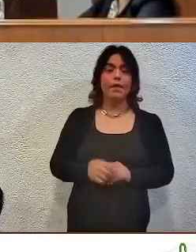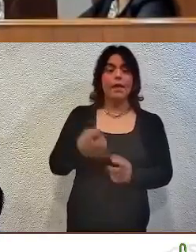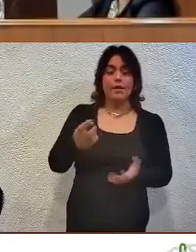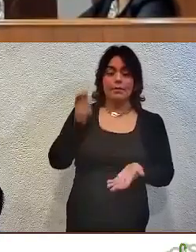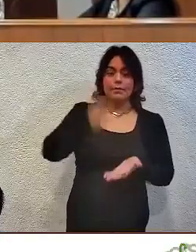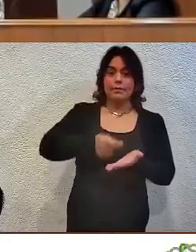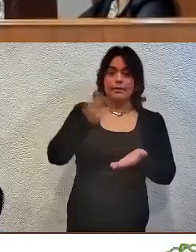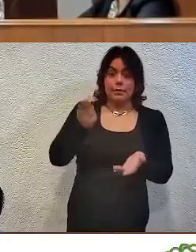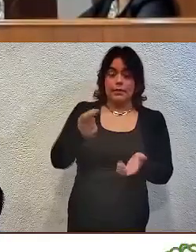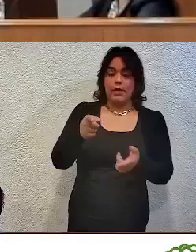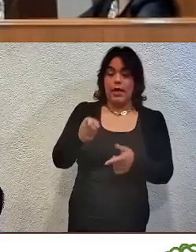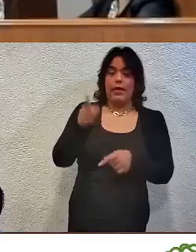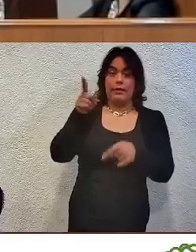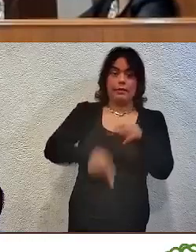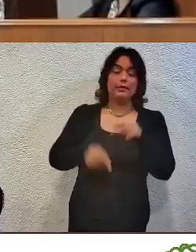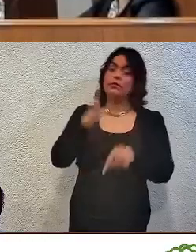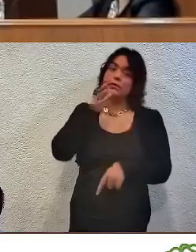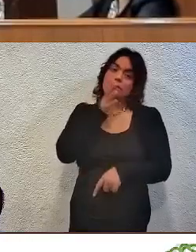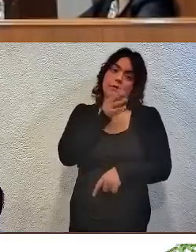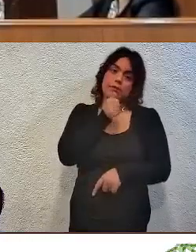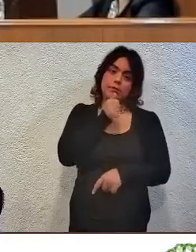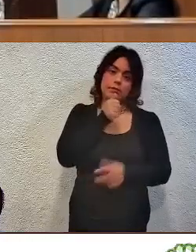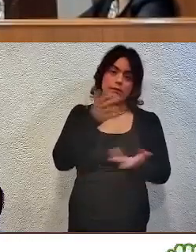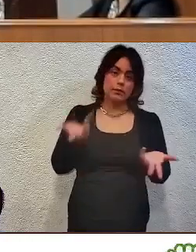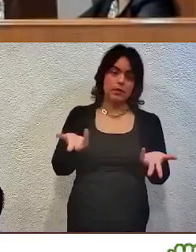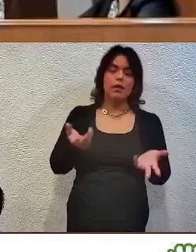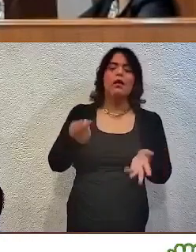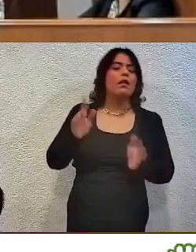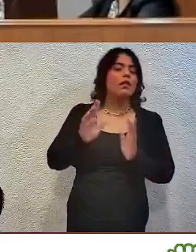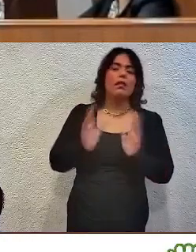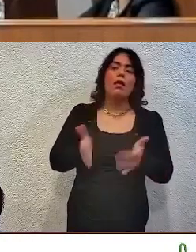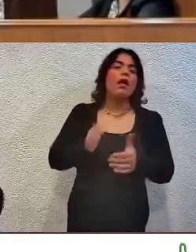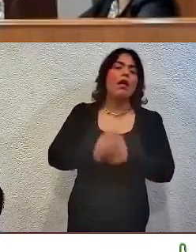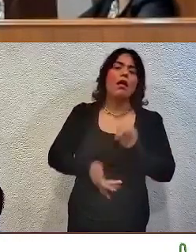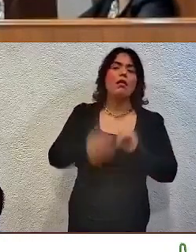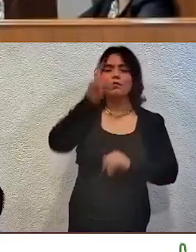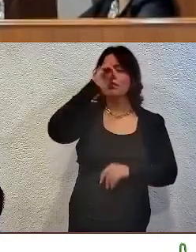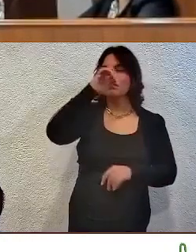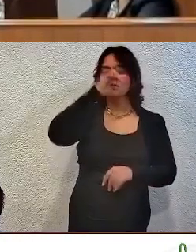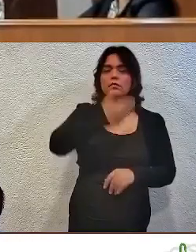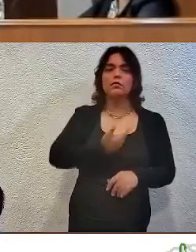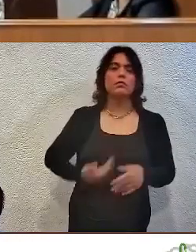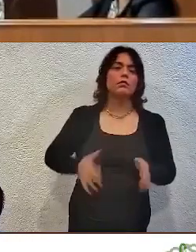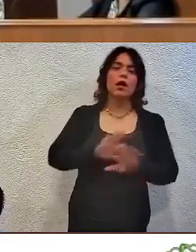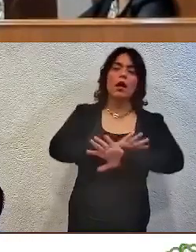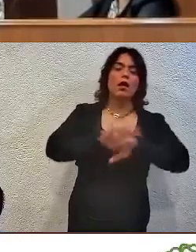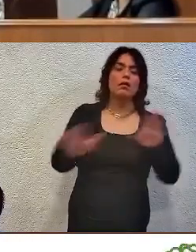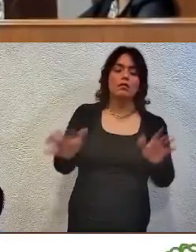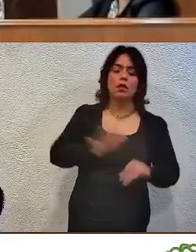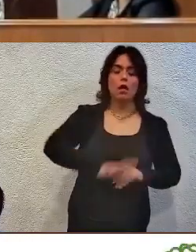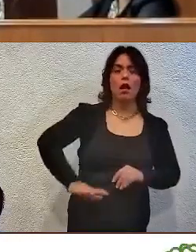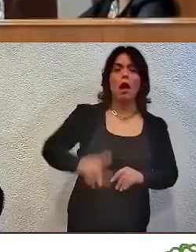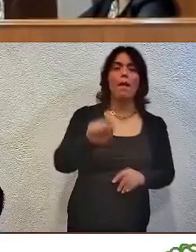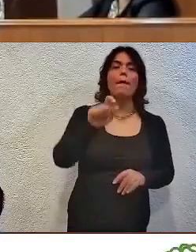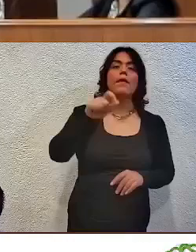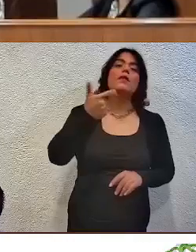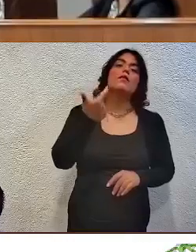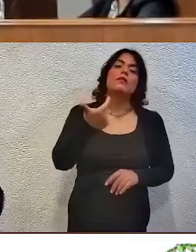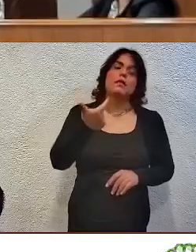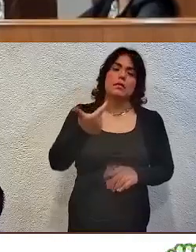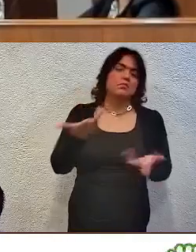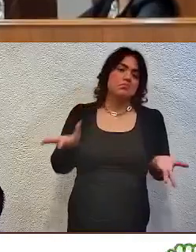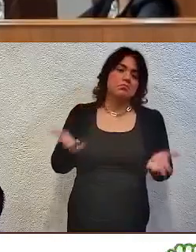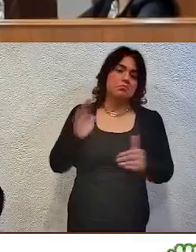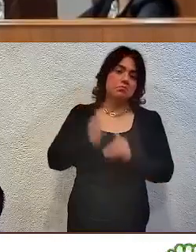de remoción del cargo, pues ya no ejercía funciones como consejera presidenta del Consejo Distrital 27. No